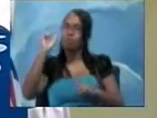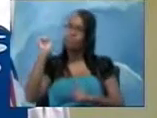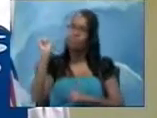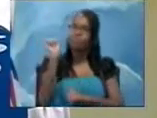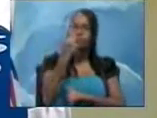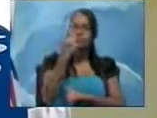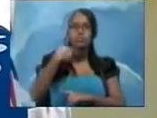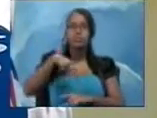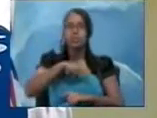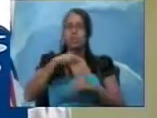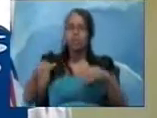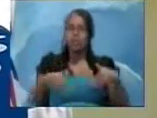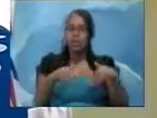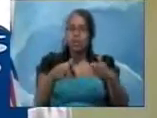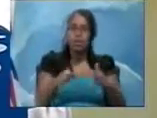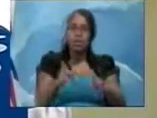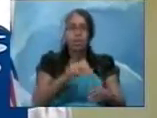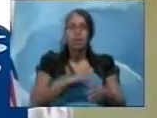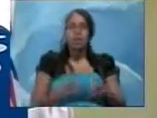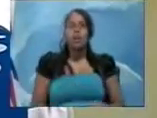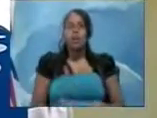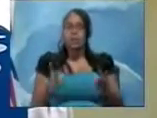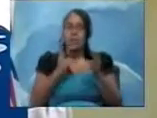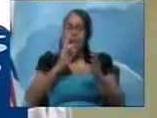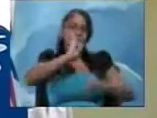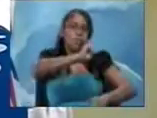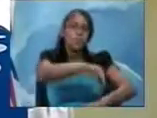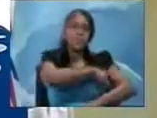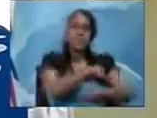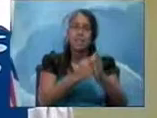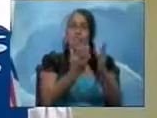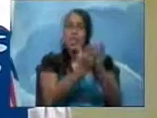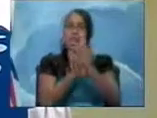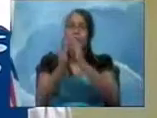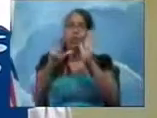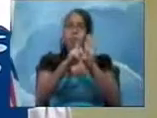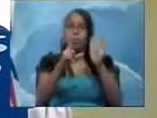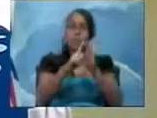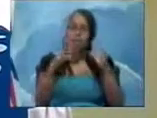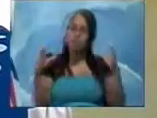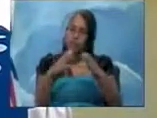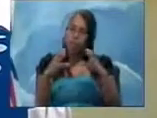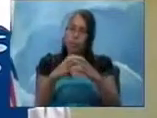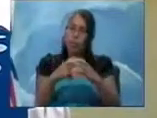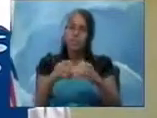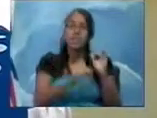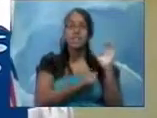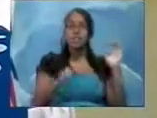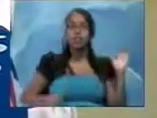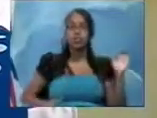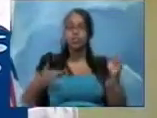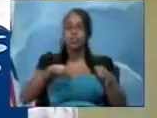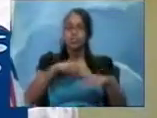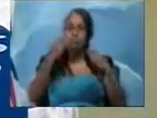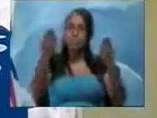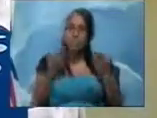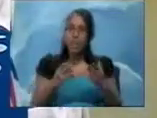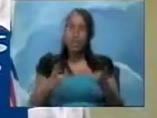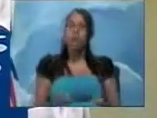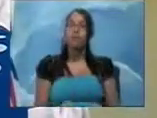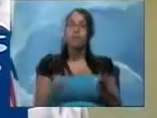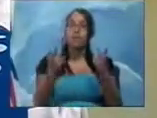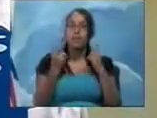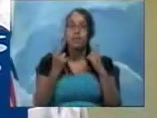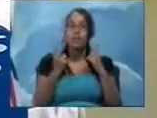en nuestra vida en la universidad en la escuela en la comunidad Que el Señor nos enseñe los caminos de la vida Por qué